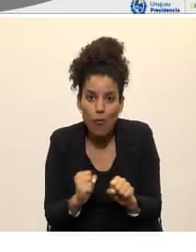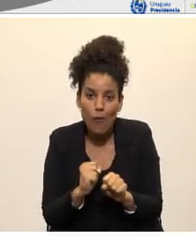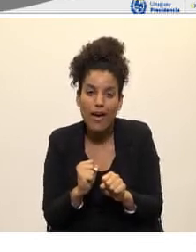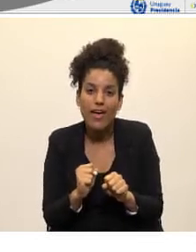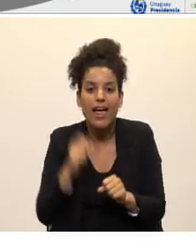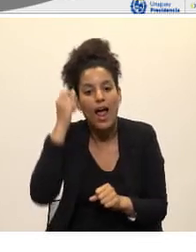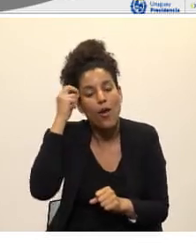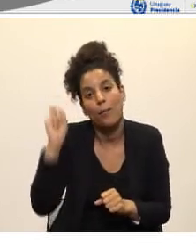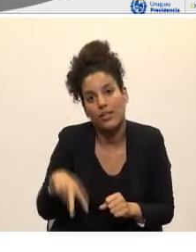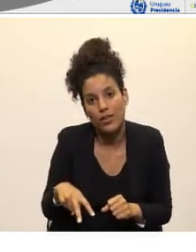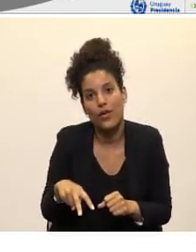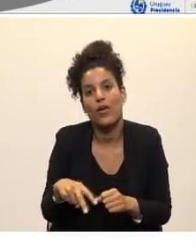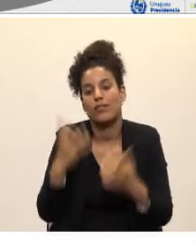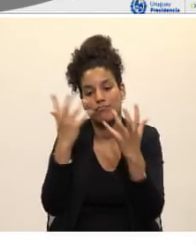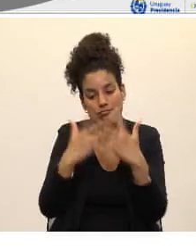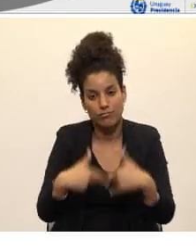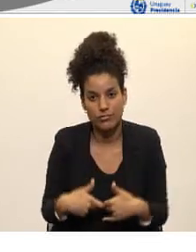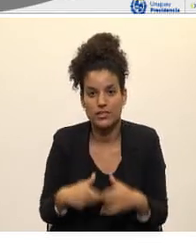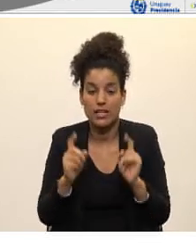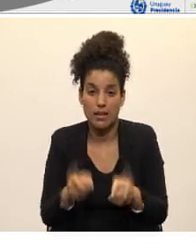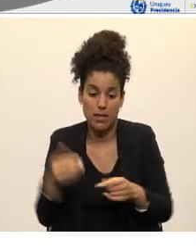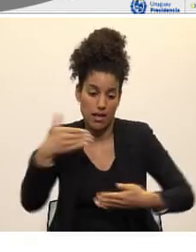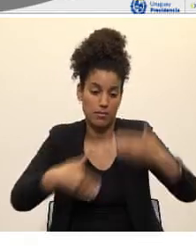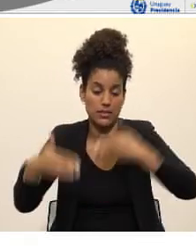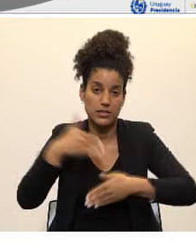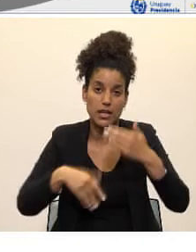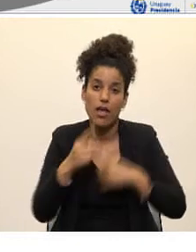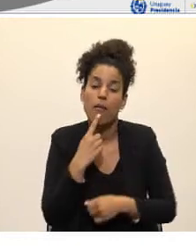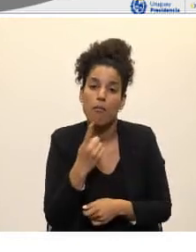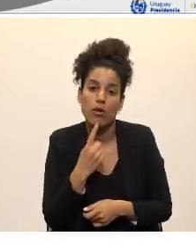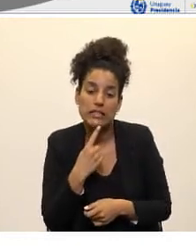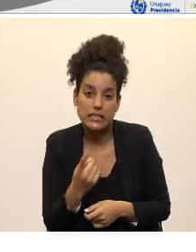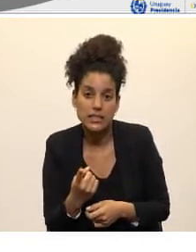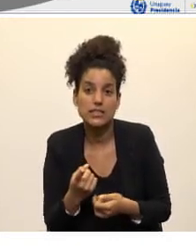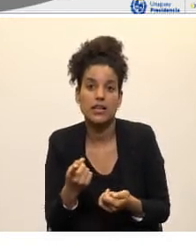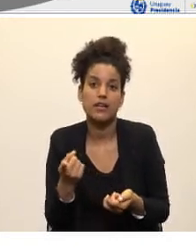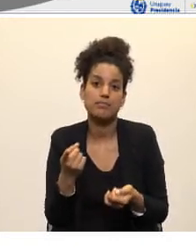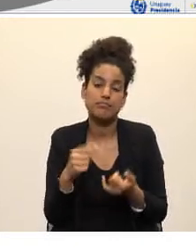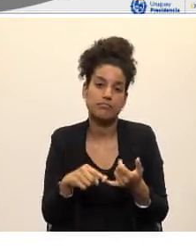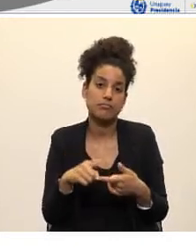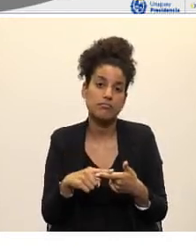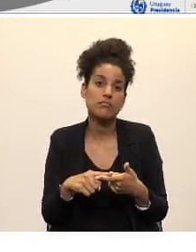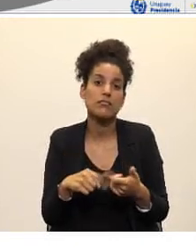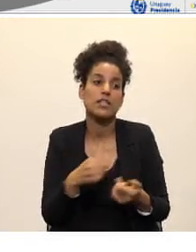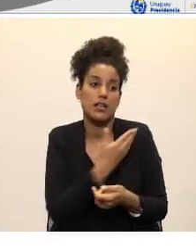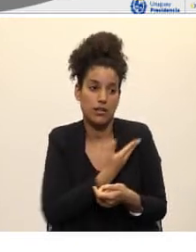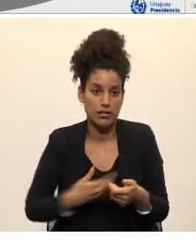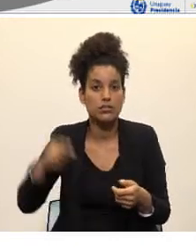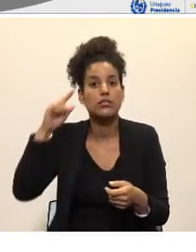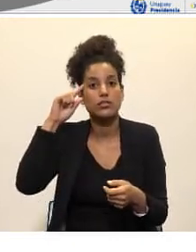el diseño y en la planificación. Política y estrategia, es decir, la